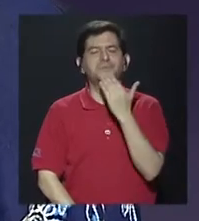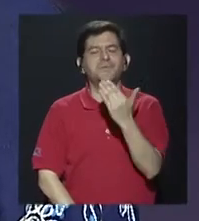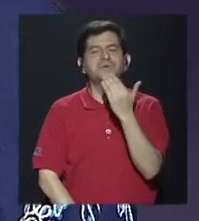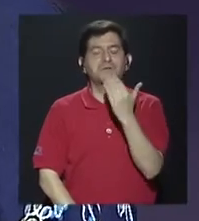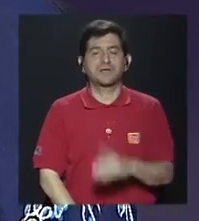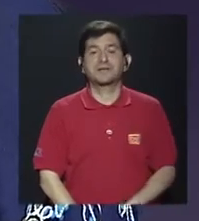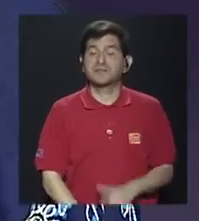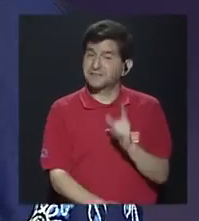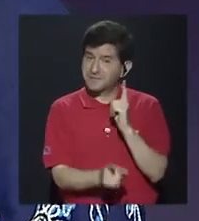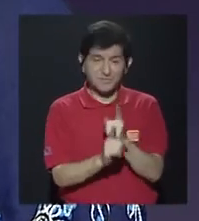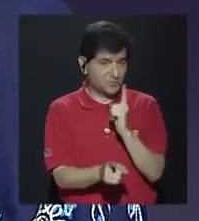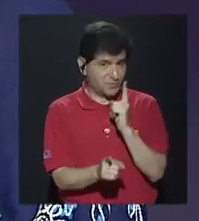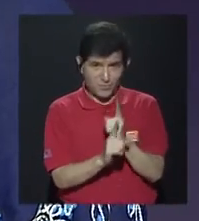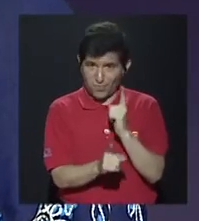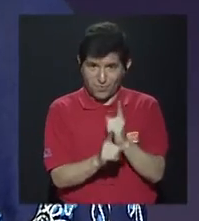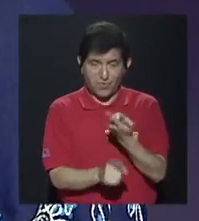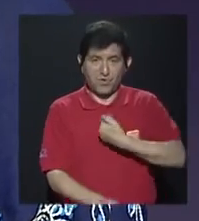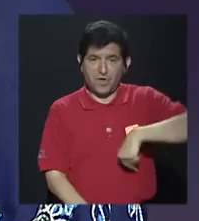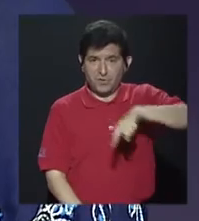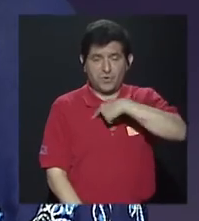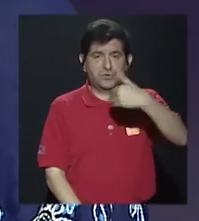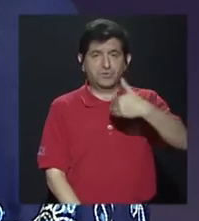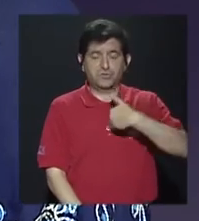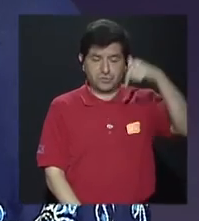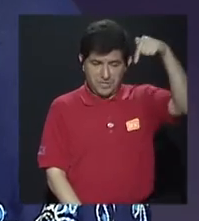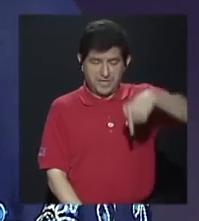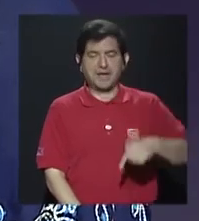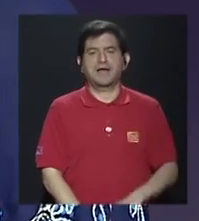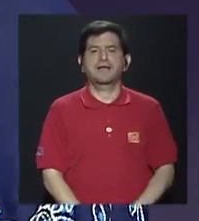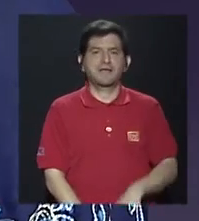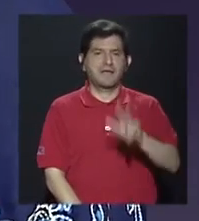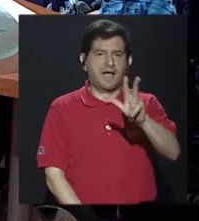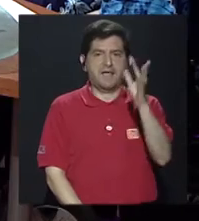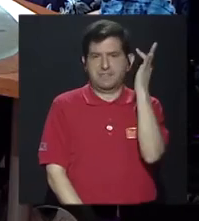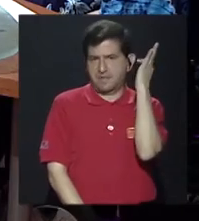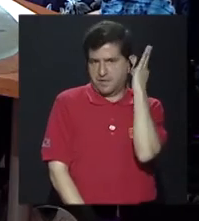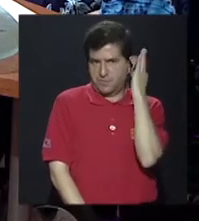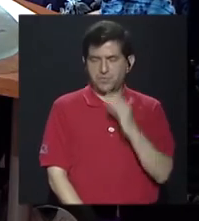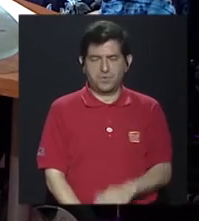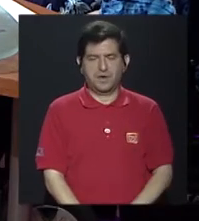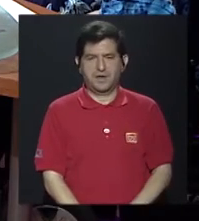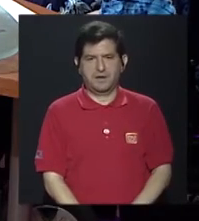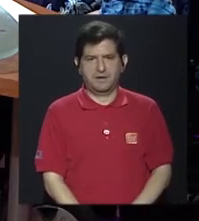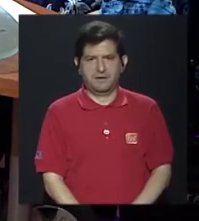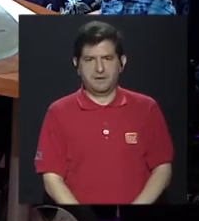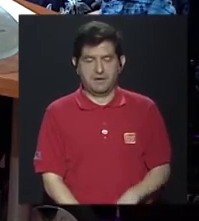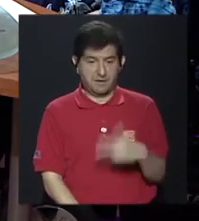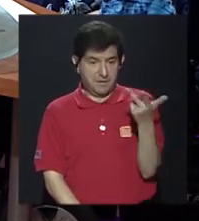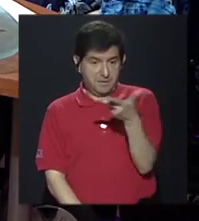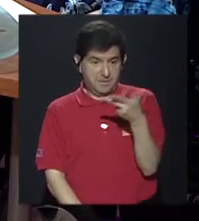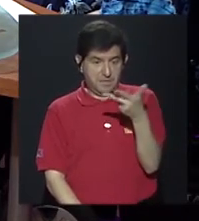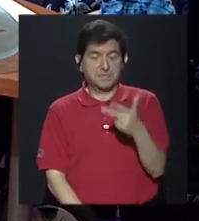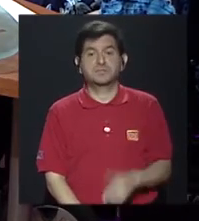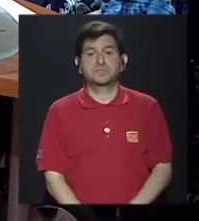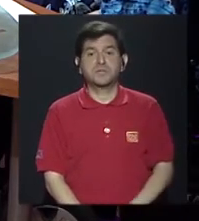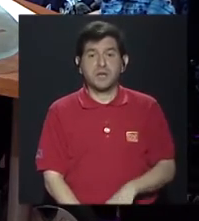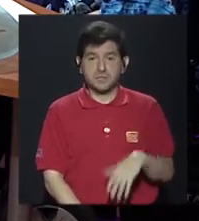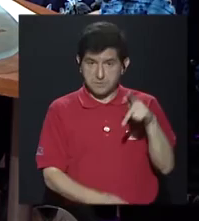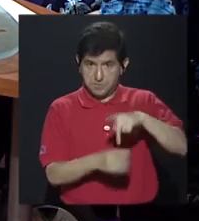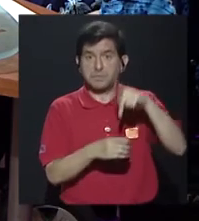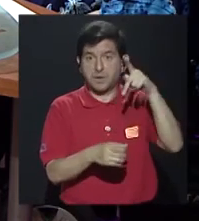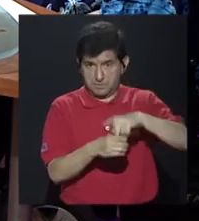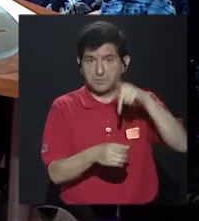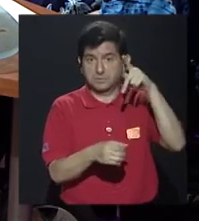que en efecto, nosotros tenemos aquí pues a tres mujeres grandes que han destacado no solo a